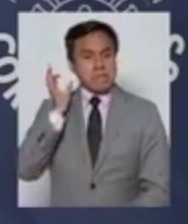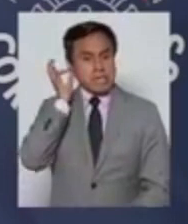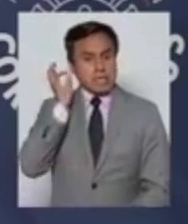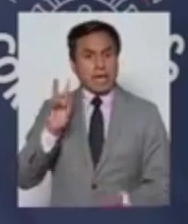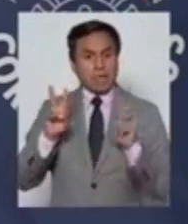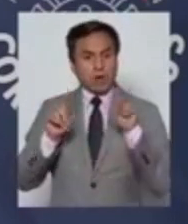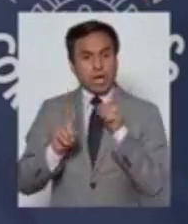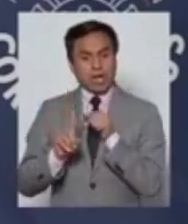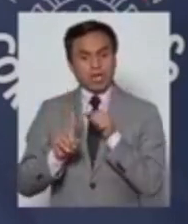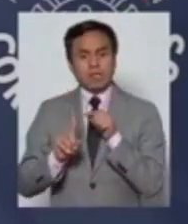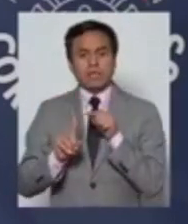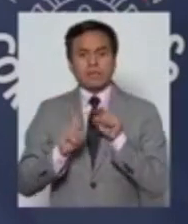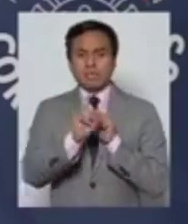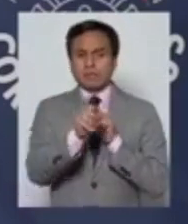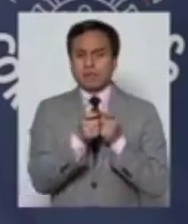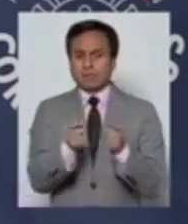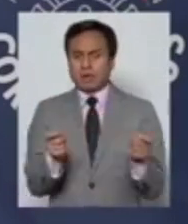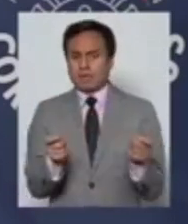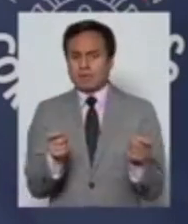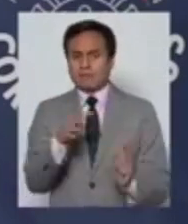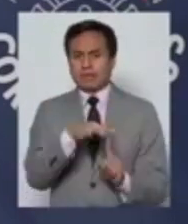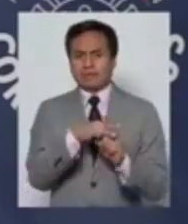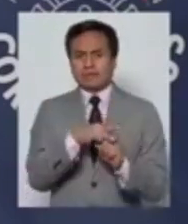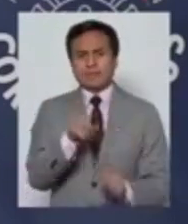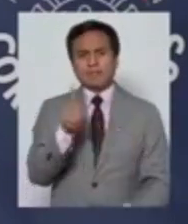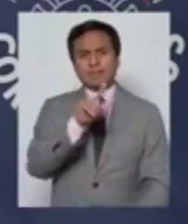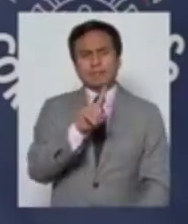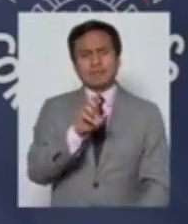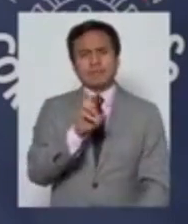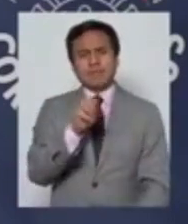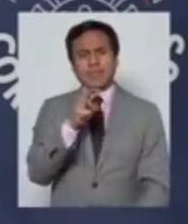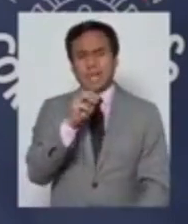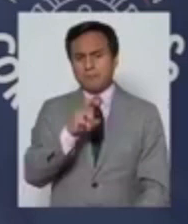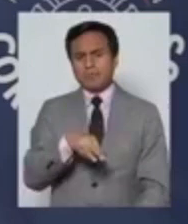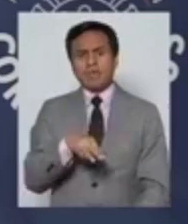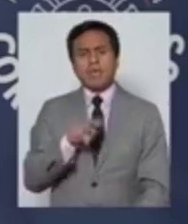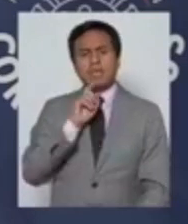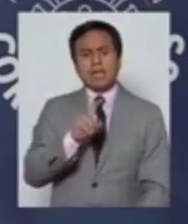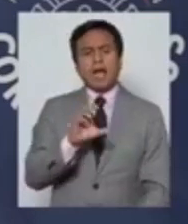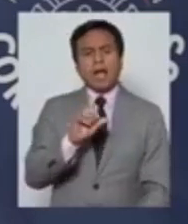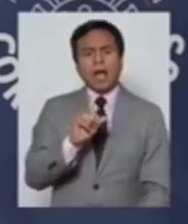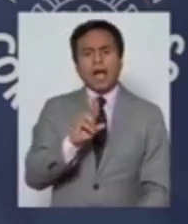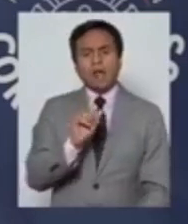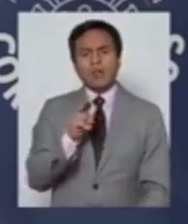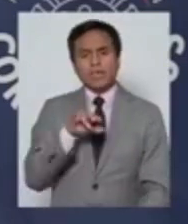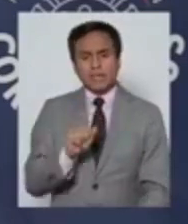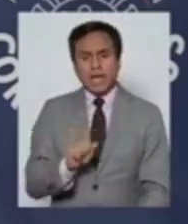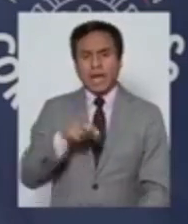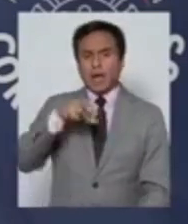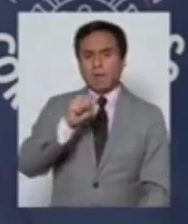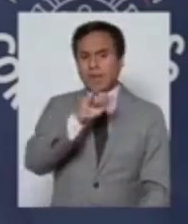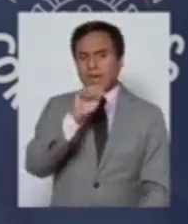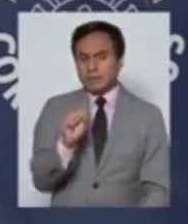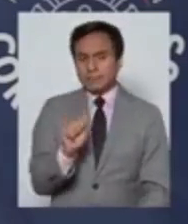la Mujer criticó esta campaña que nace del CERNAM, critica a Carolina Plaza. Y tercero, si nos puede